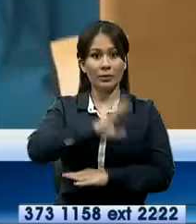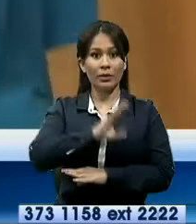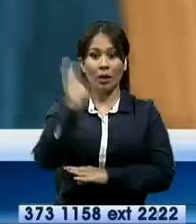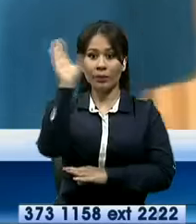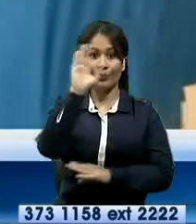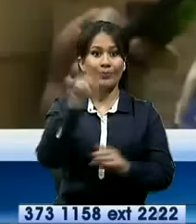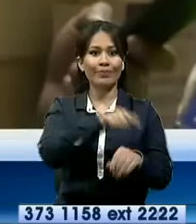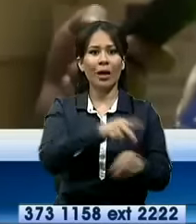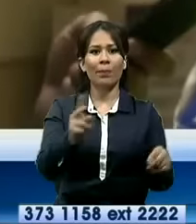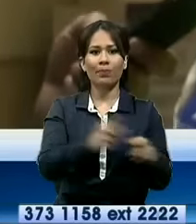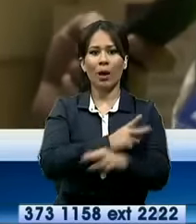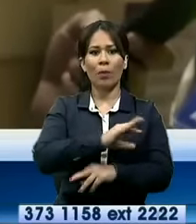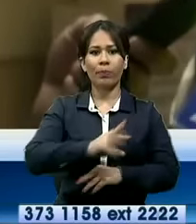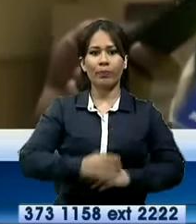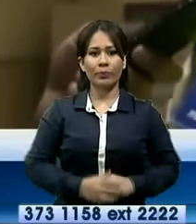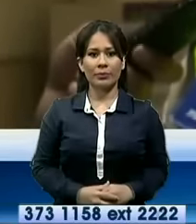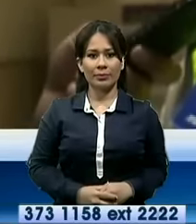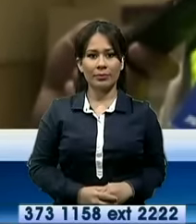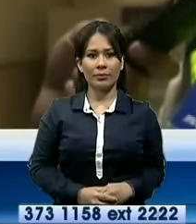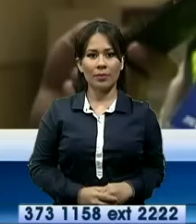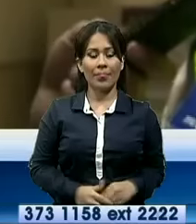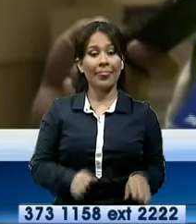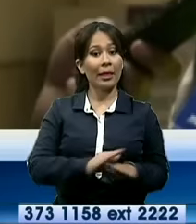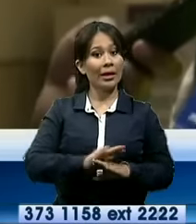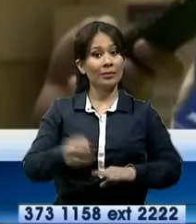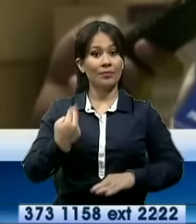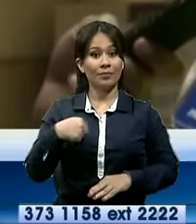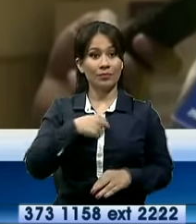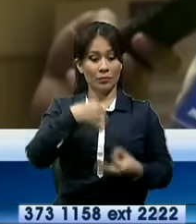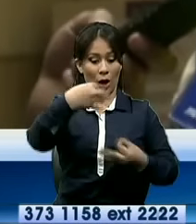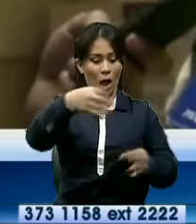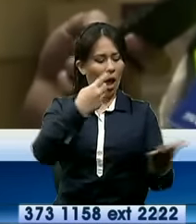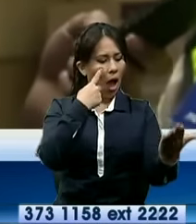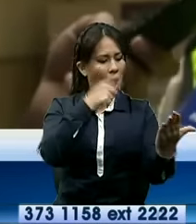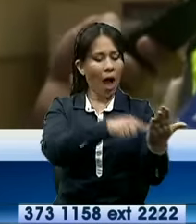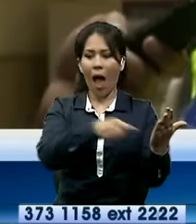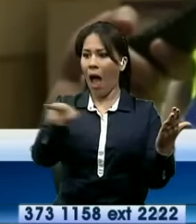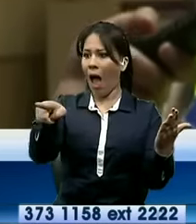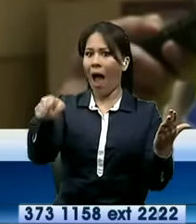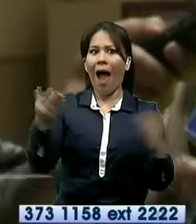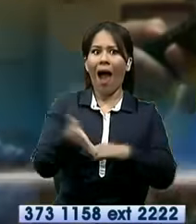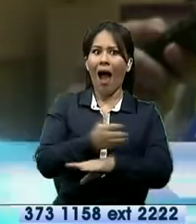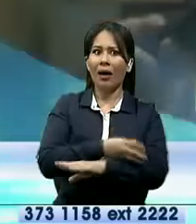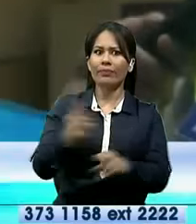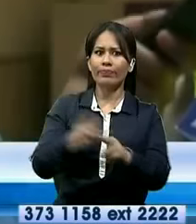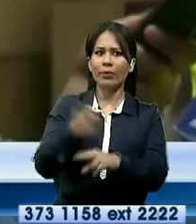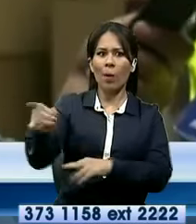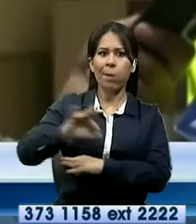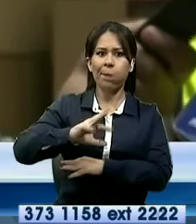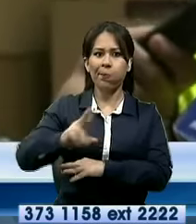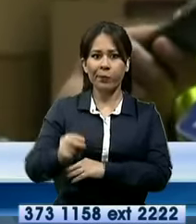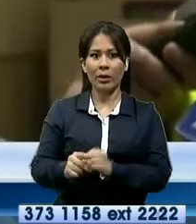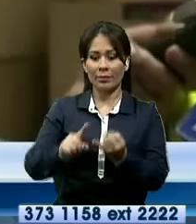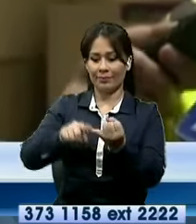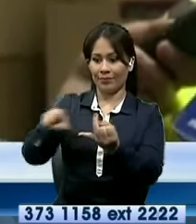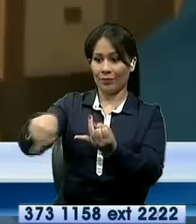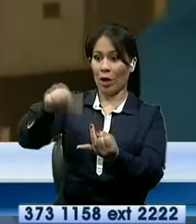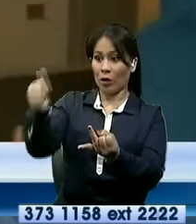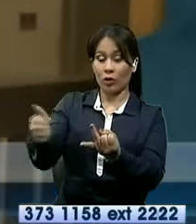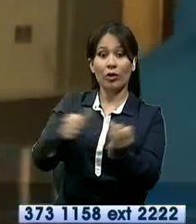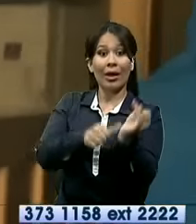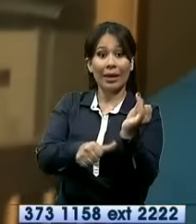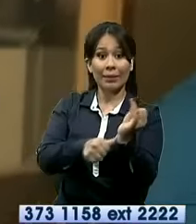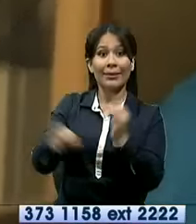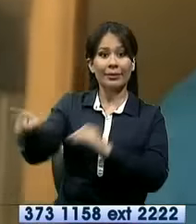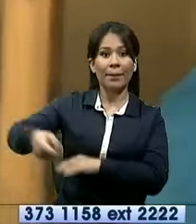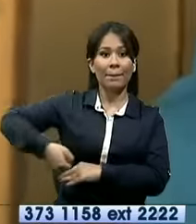delito de robo. Tiene una orden de captura por robo y el otro hermano tiene antecedentes por asesinato en el 2013. Los